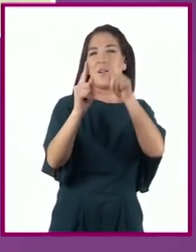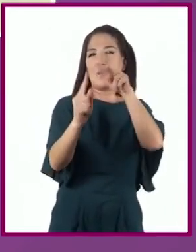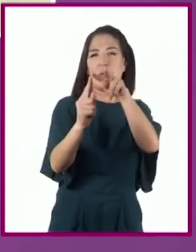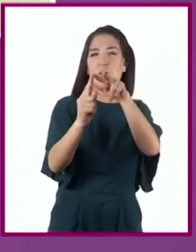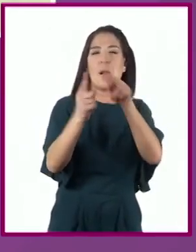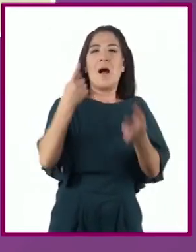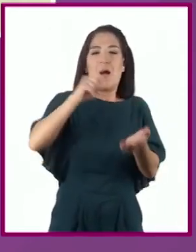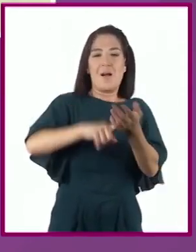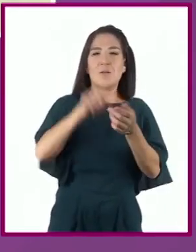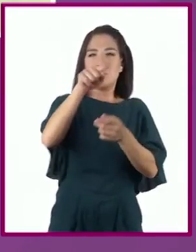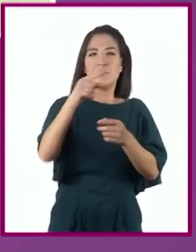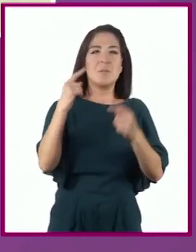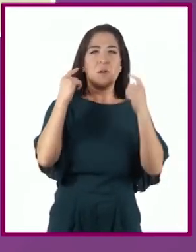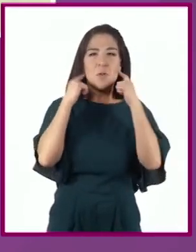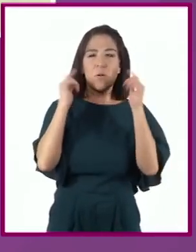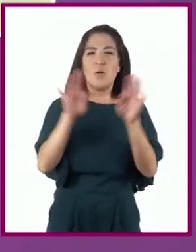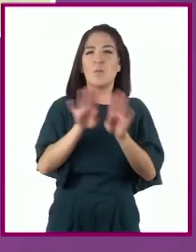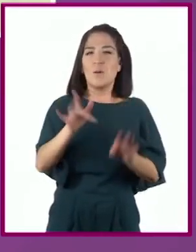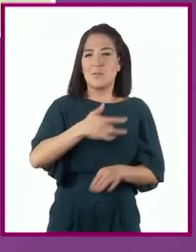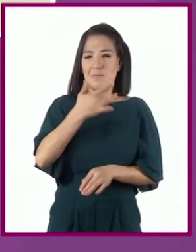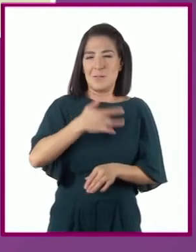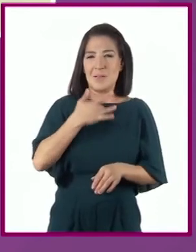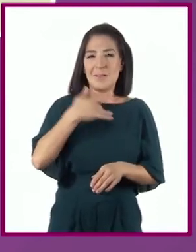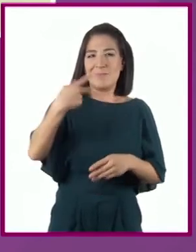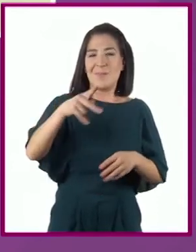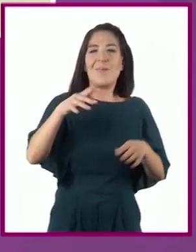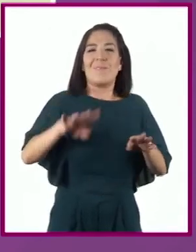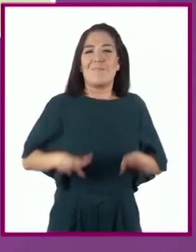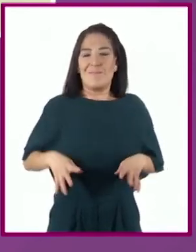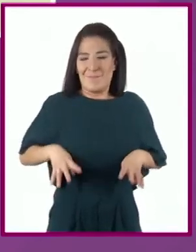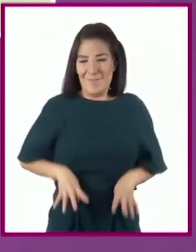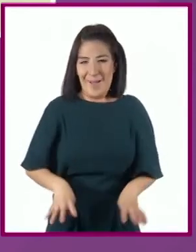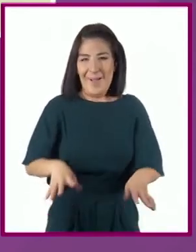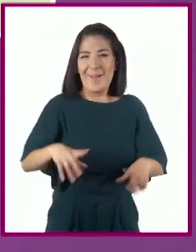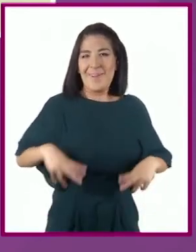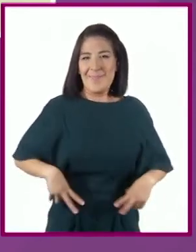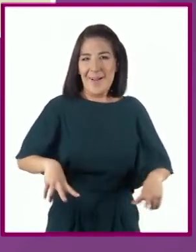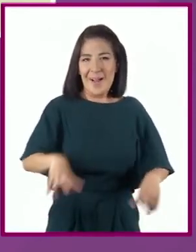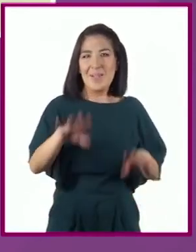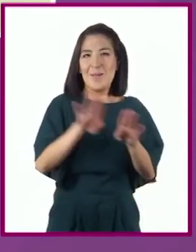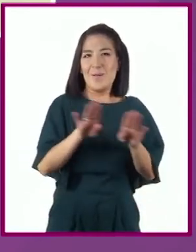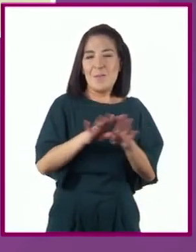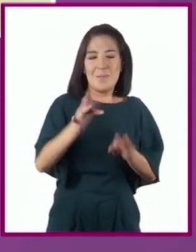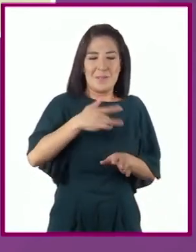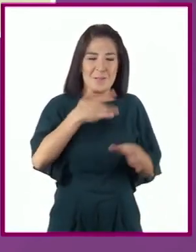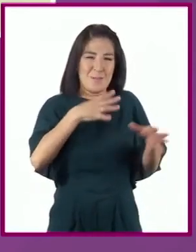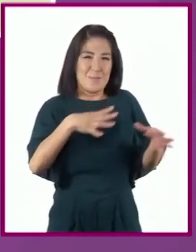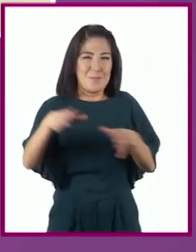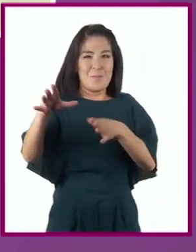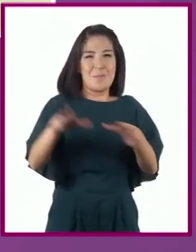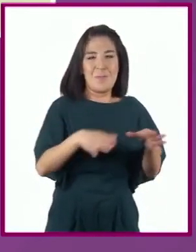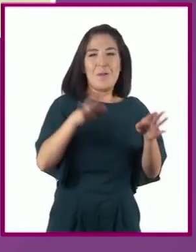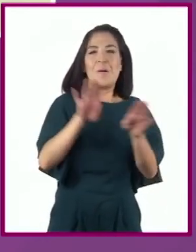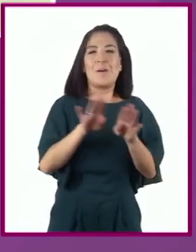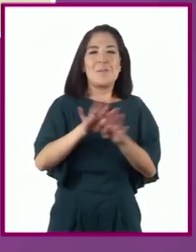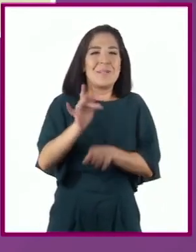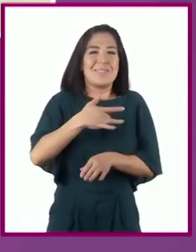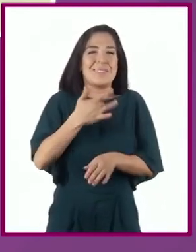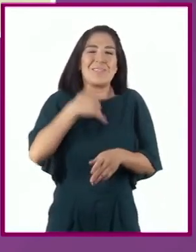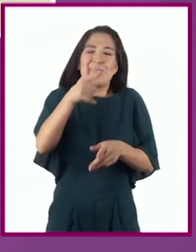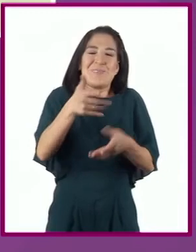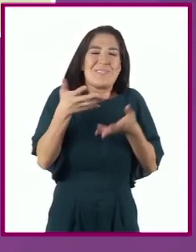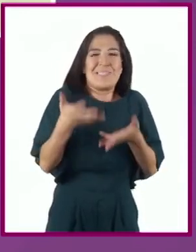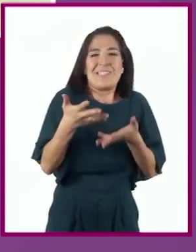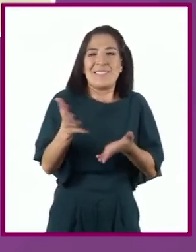oído. Sigues el susurro de la falda, el crujido de una tafeta, y estás ansiando